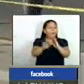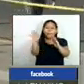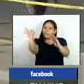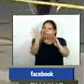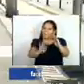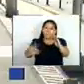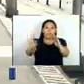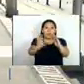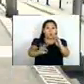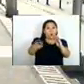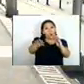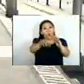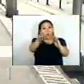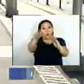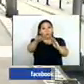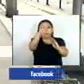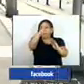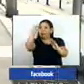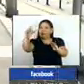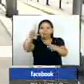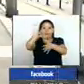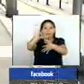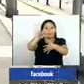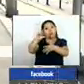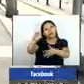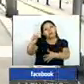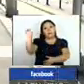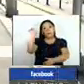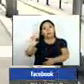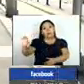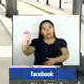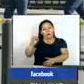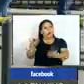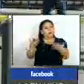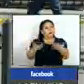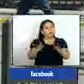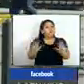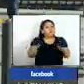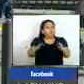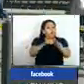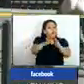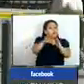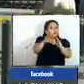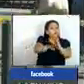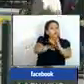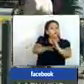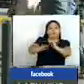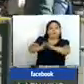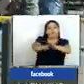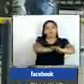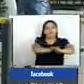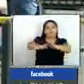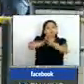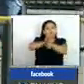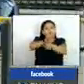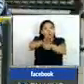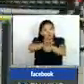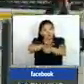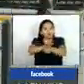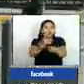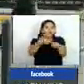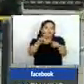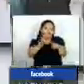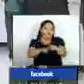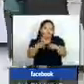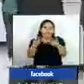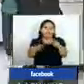común en países latinoamericanos y europeos, restricción que busca frenar el contagio de COVID-19. Sin embargo,